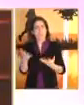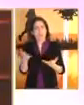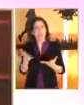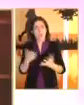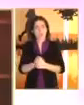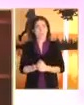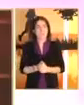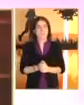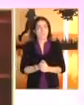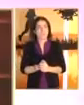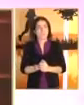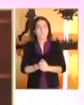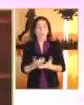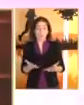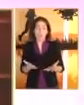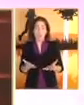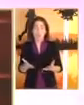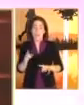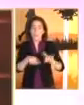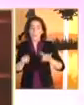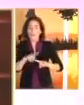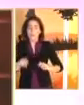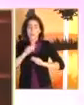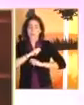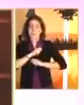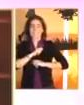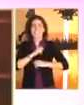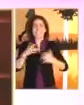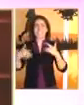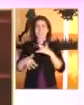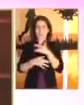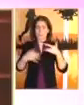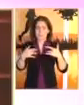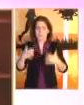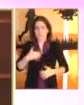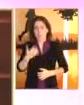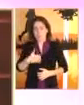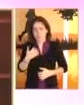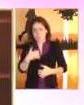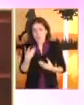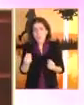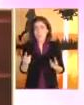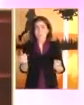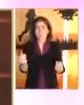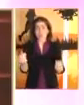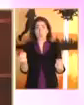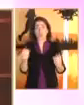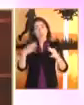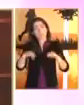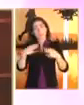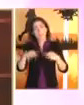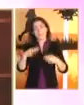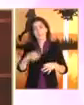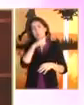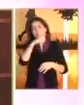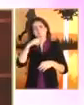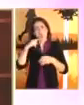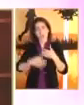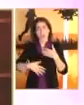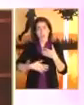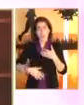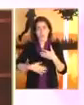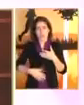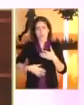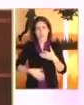una alergia total o una intolerancia. La sintomatología es muy molesta porque generalmente suele producir dolor abdominal